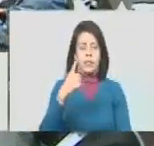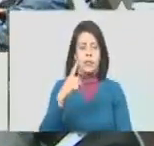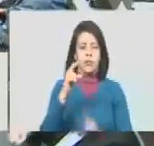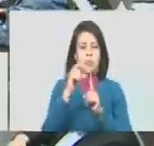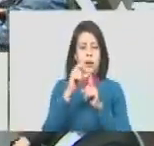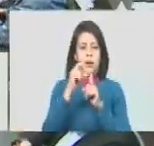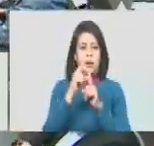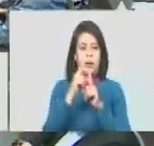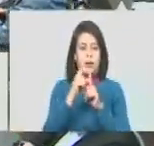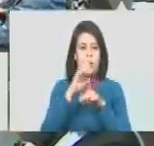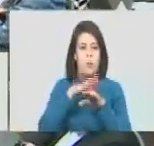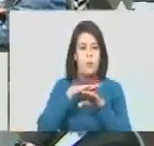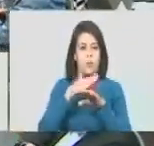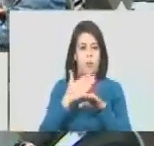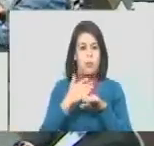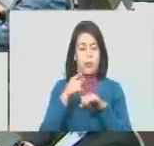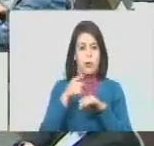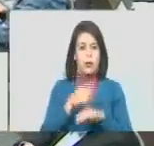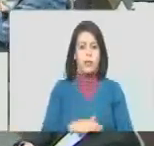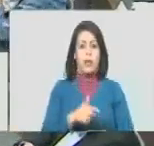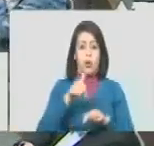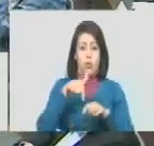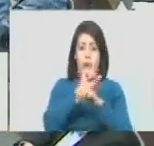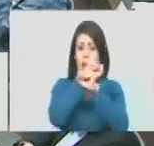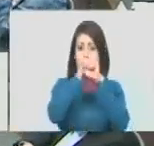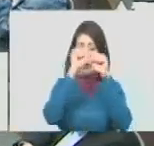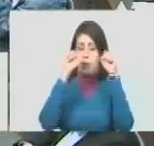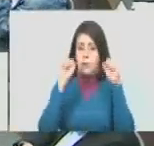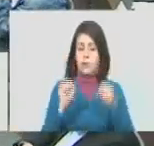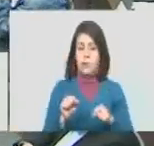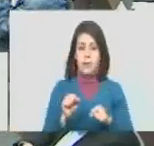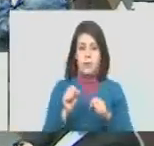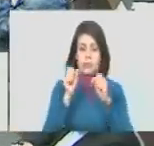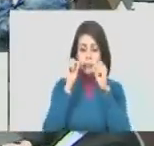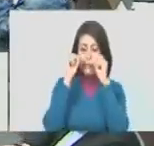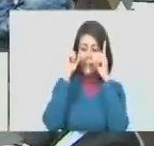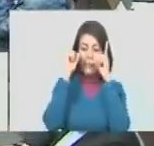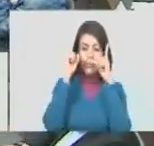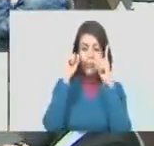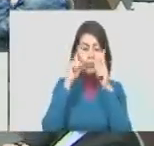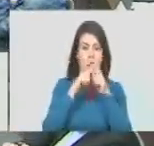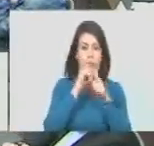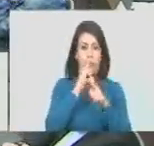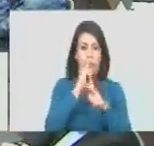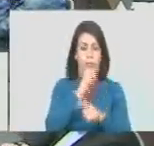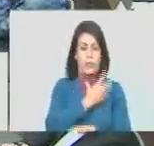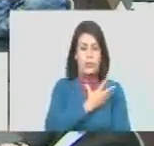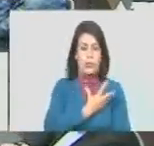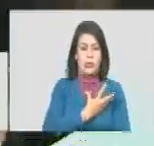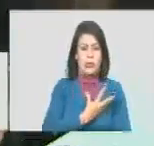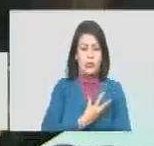palabra porque esta mañana fuimos sorprendidos con una noticia